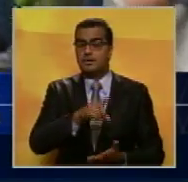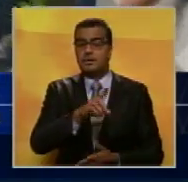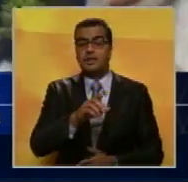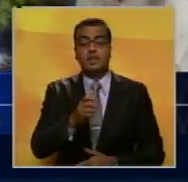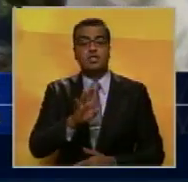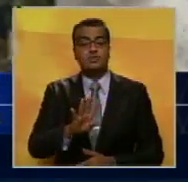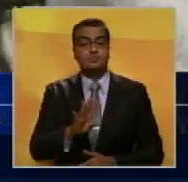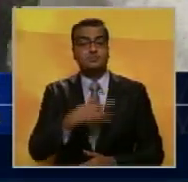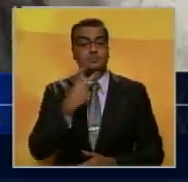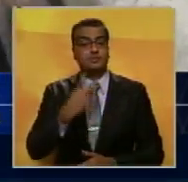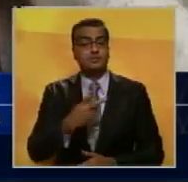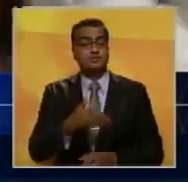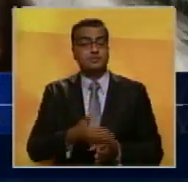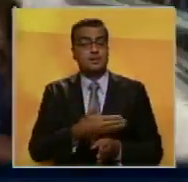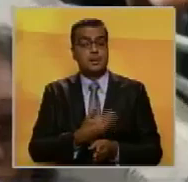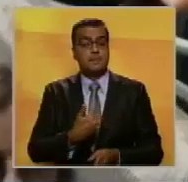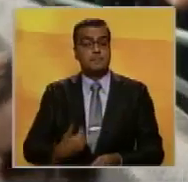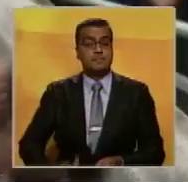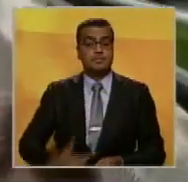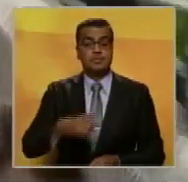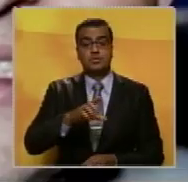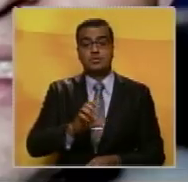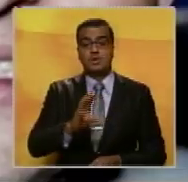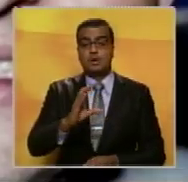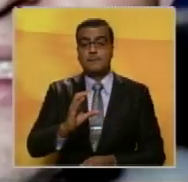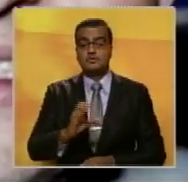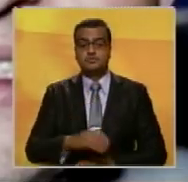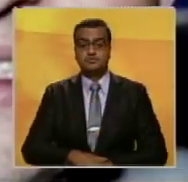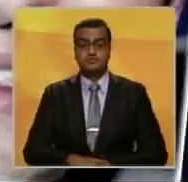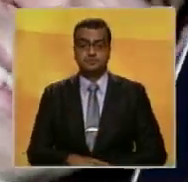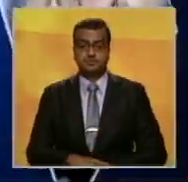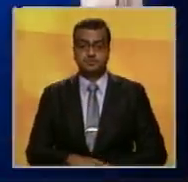lo aseguró el portavoz del exmandatario Luis Eduardo Camacho.